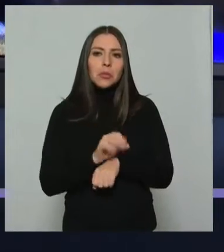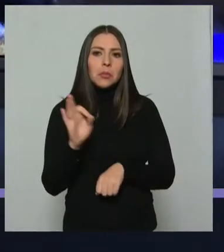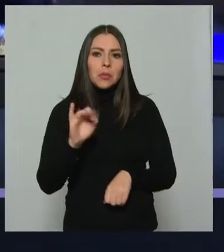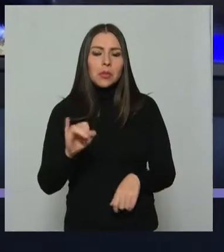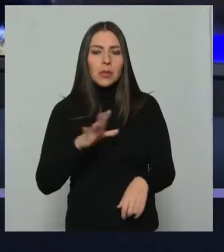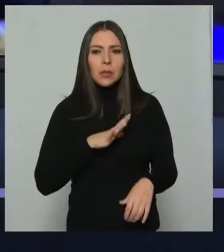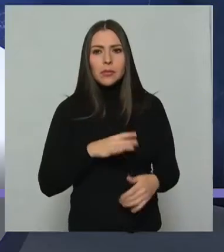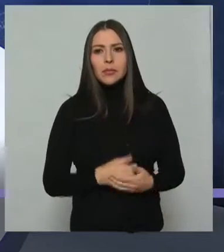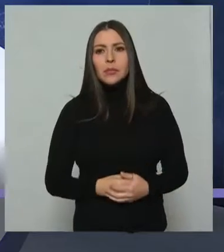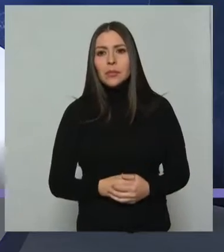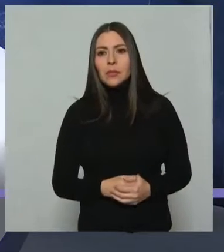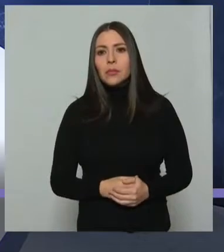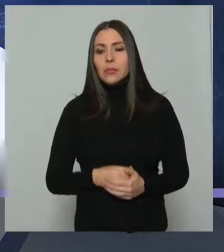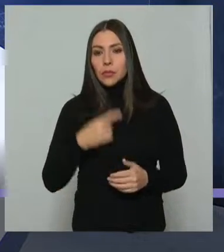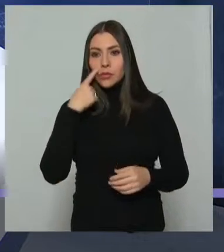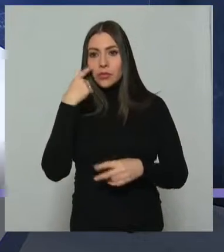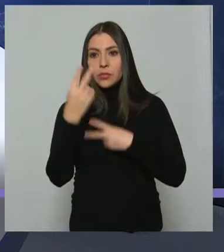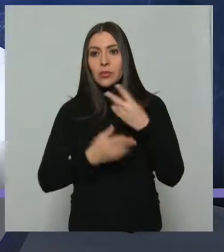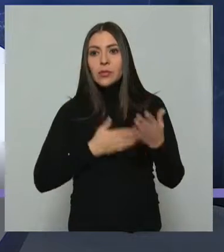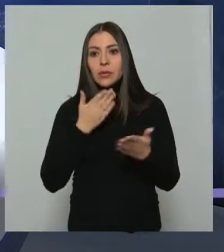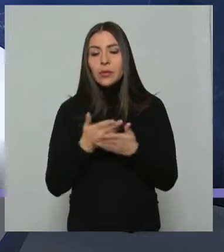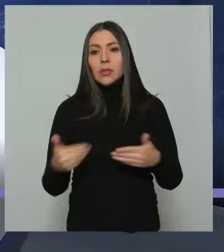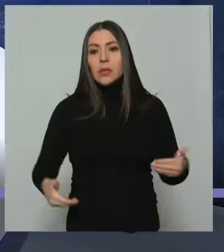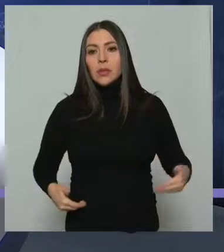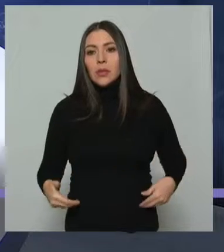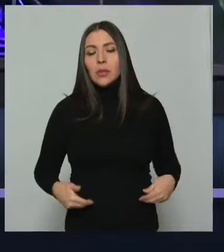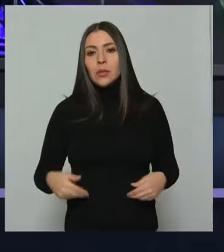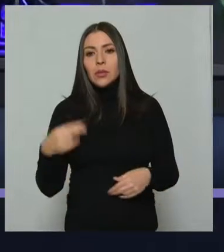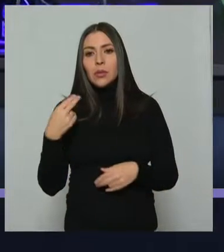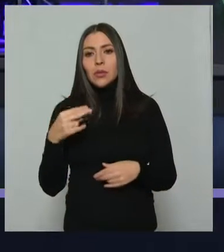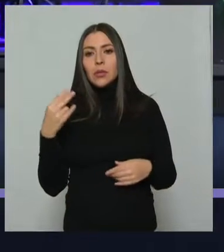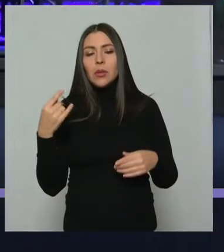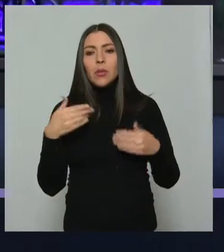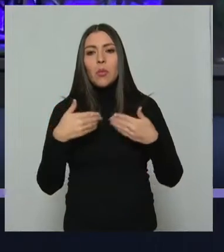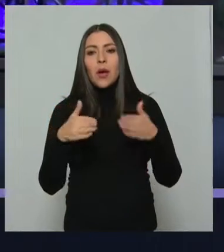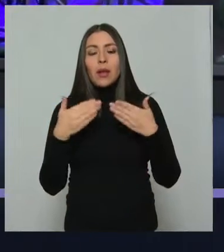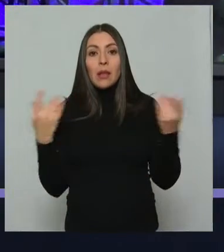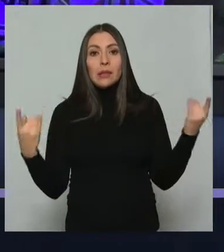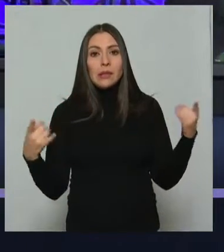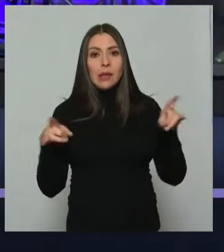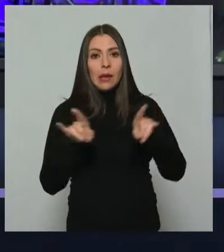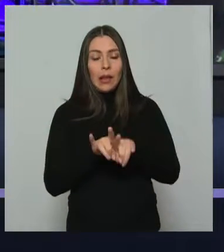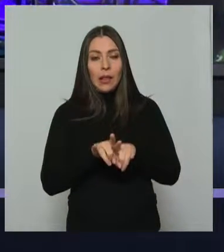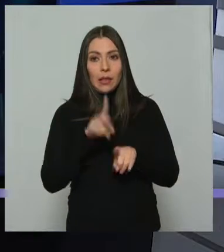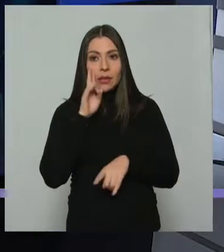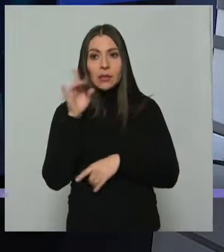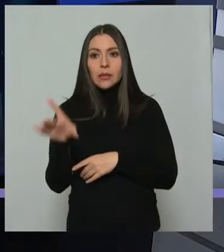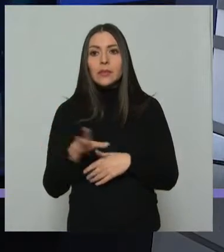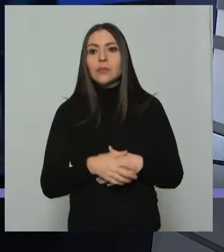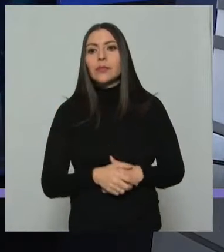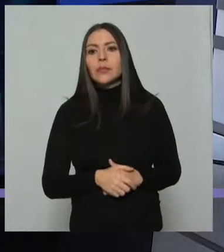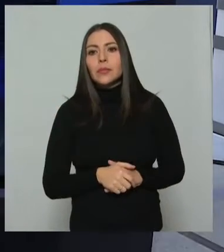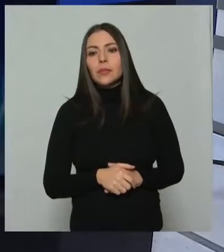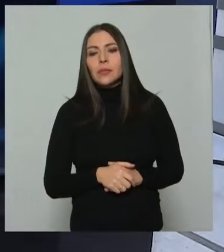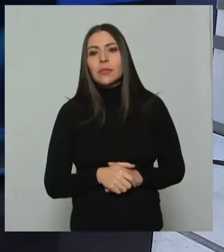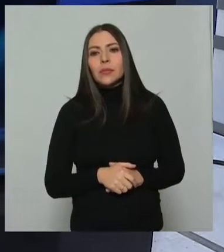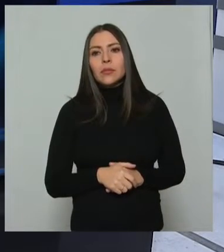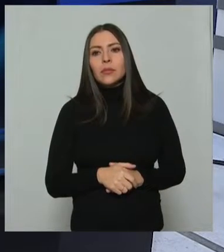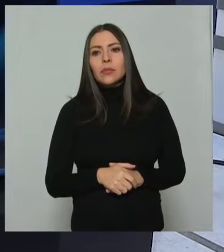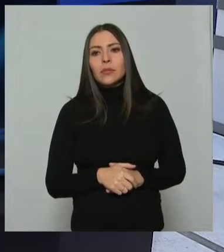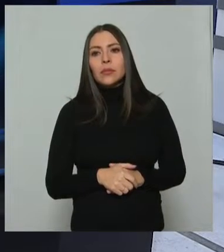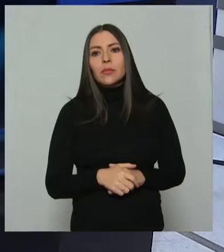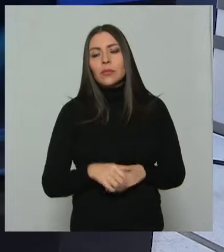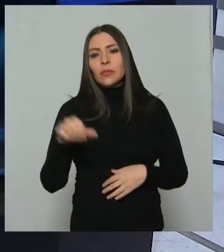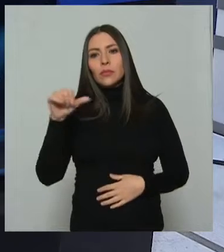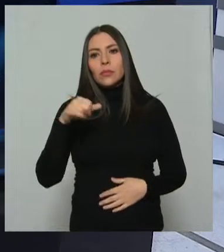ver a Puerta Cerrada? No, todavía no la todavía he has ido a ido a ver. ver. Ay, pues mira, hoy los No, amigos... de hecho, hoy Ajá. quedé de ir a ver una obra con